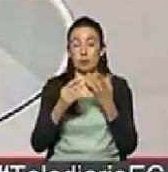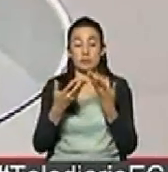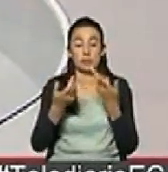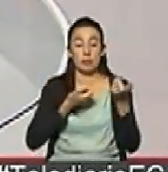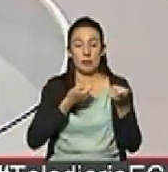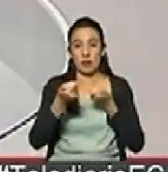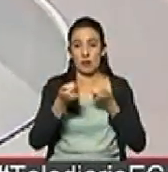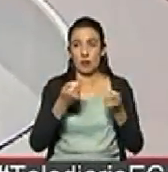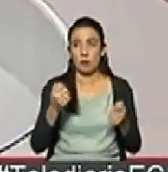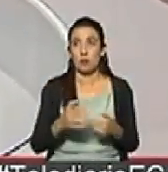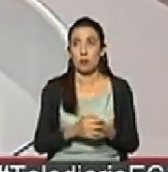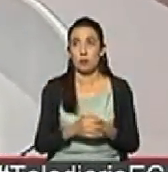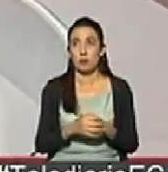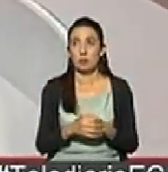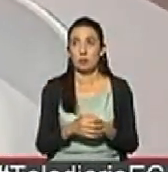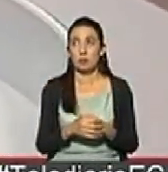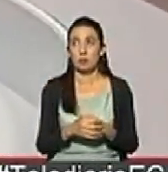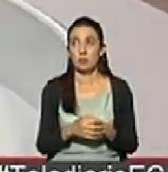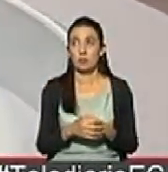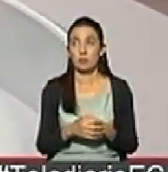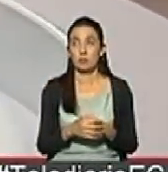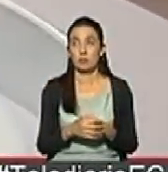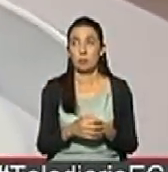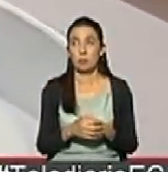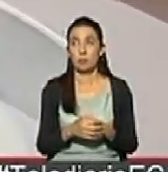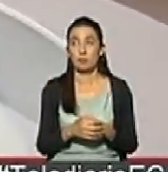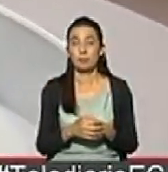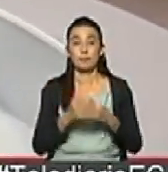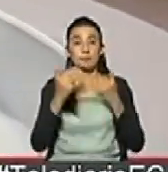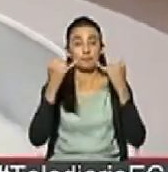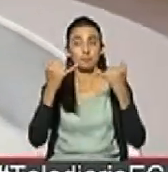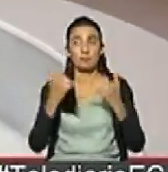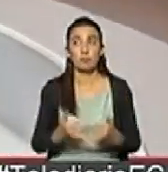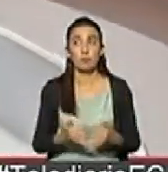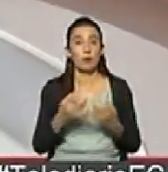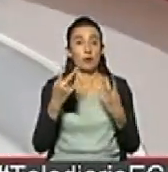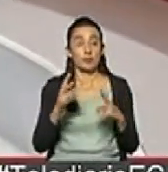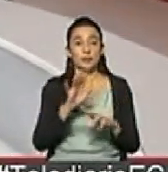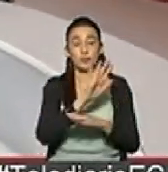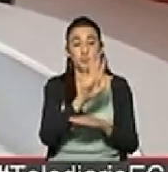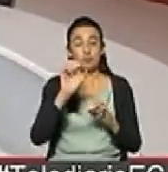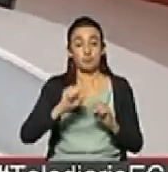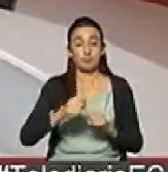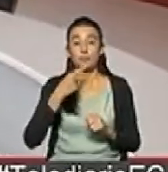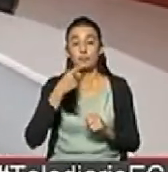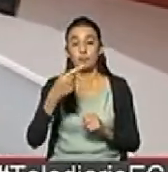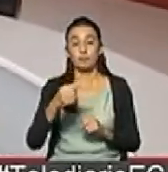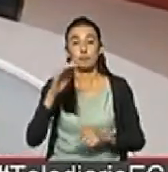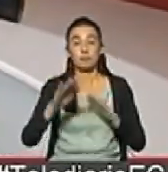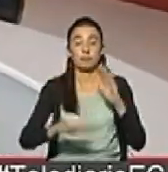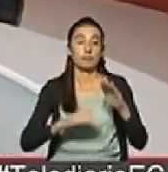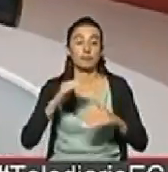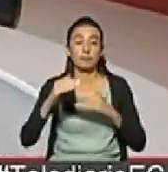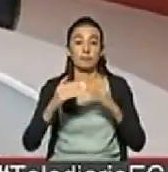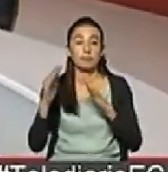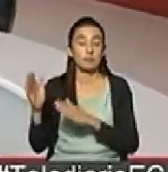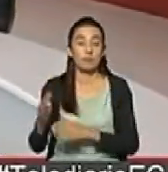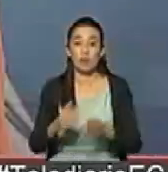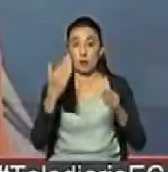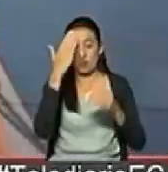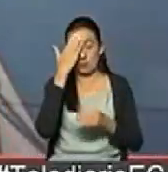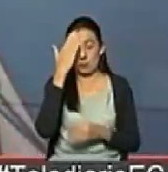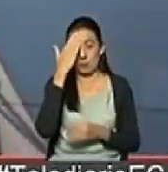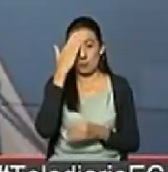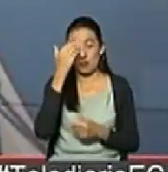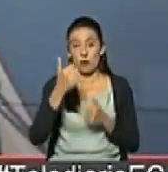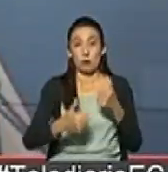sí, sin duda. Sí, sí, sí, definitivamente. Sí. Ahora, también usted mencionaba otros temas que son importantes y que como padres debemos tomarlos muy en cuenta, y